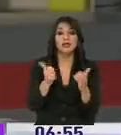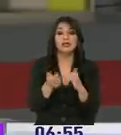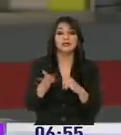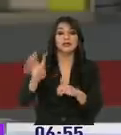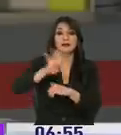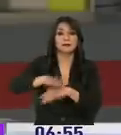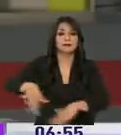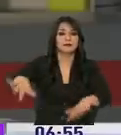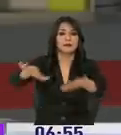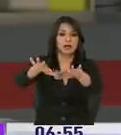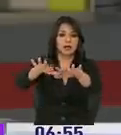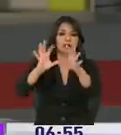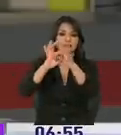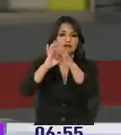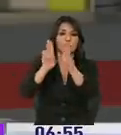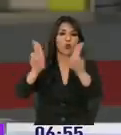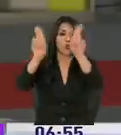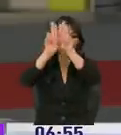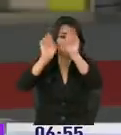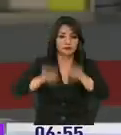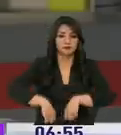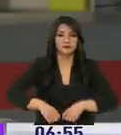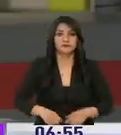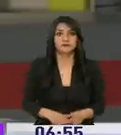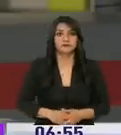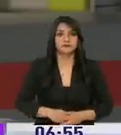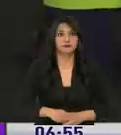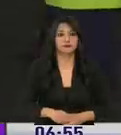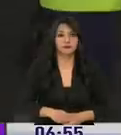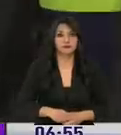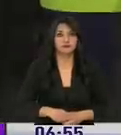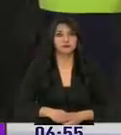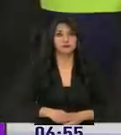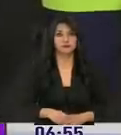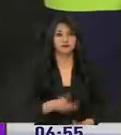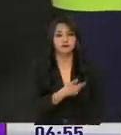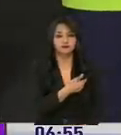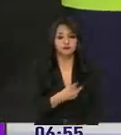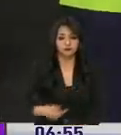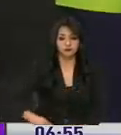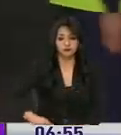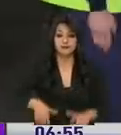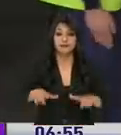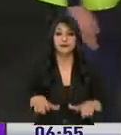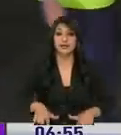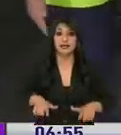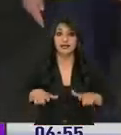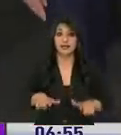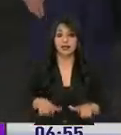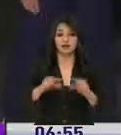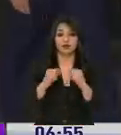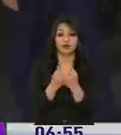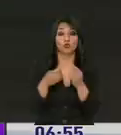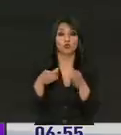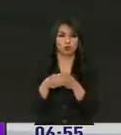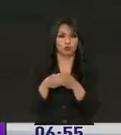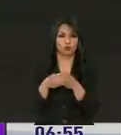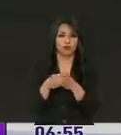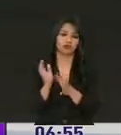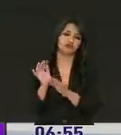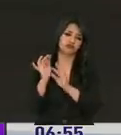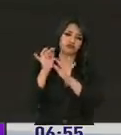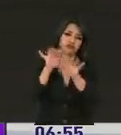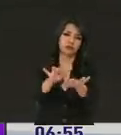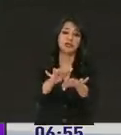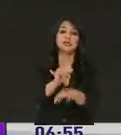la Organización de Naciones Unidas. Veamos. El presidente de la República, Lenín Moreno, y su comitiva viajaron a Nueva York,